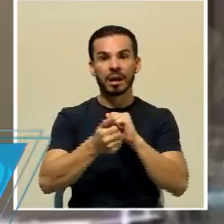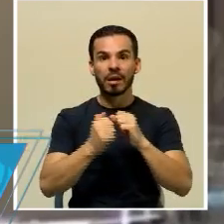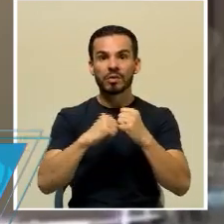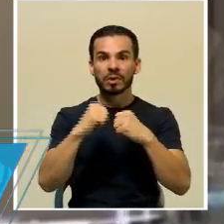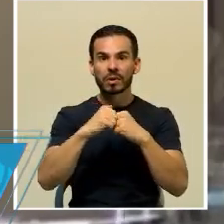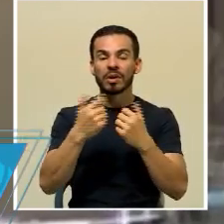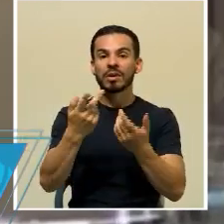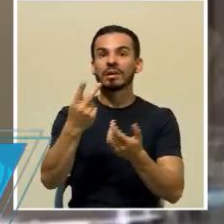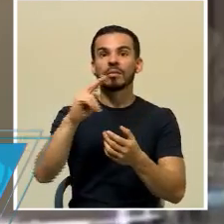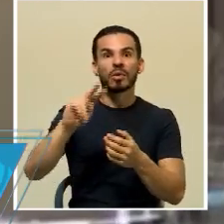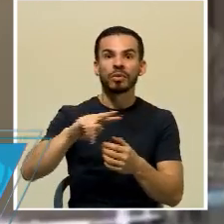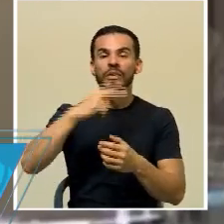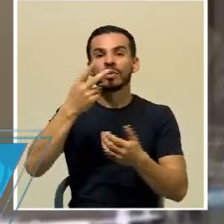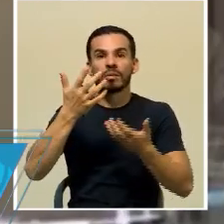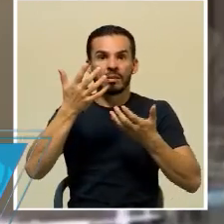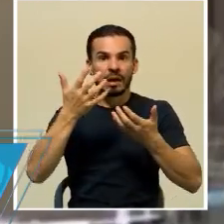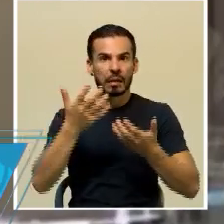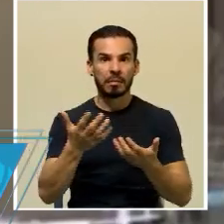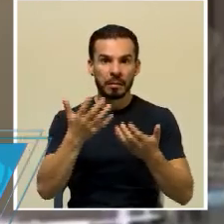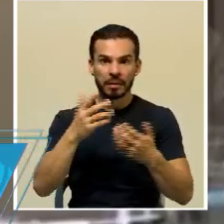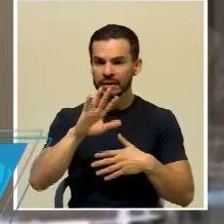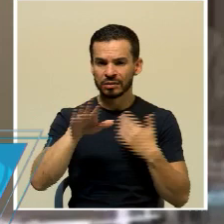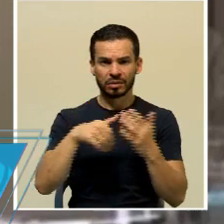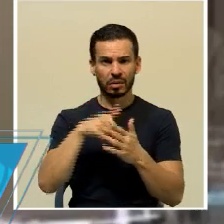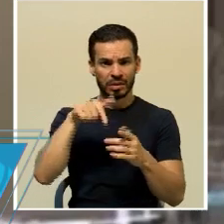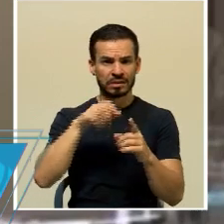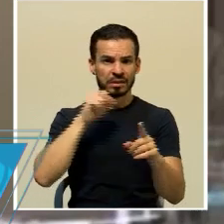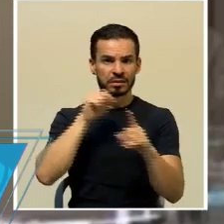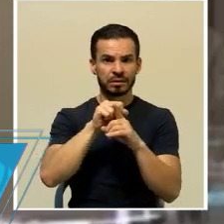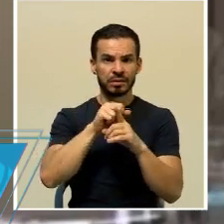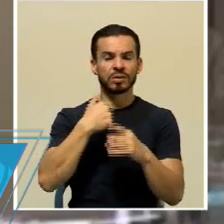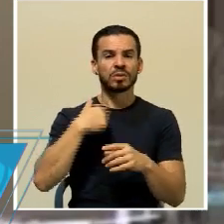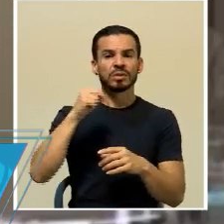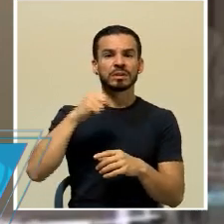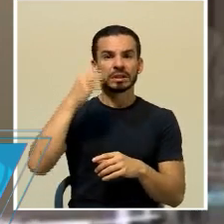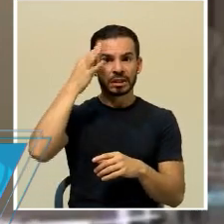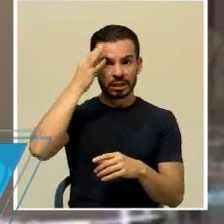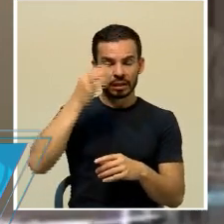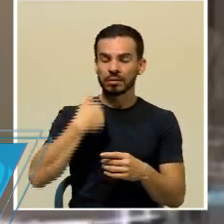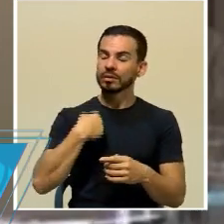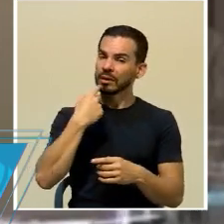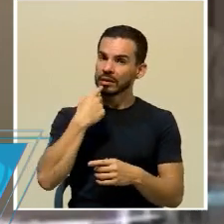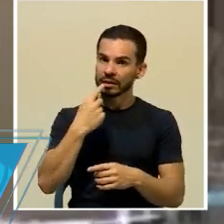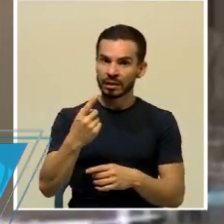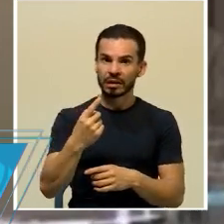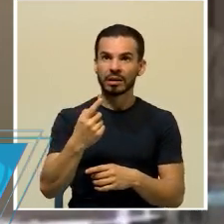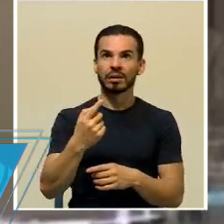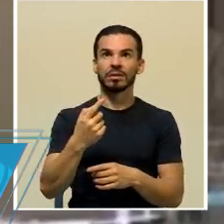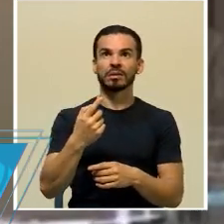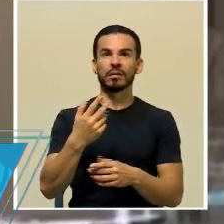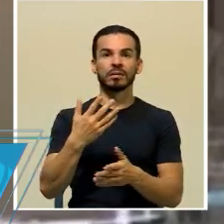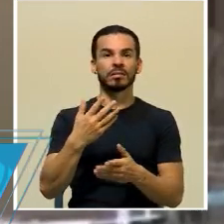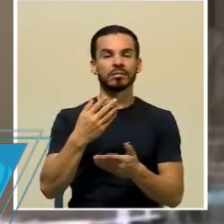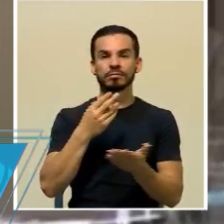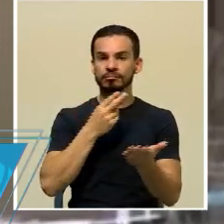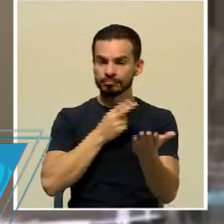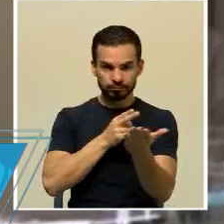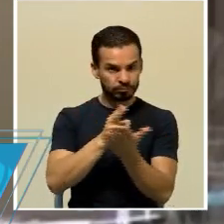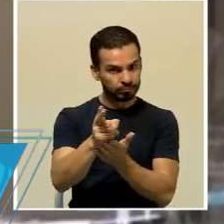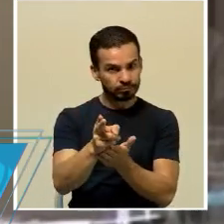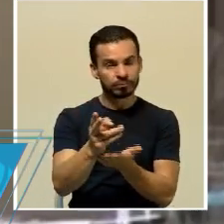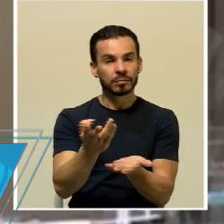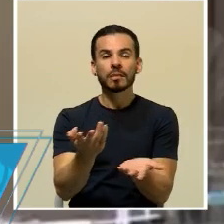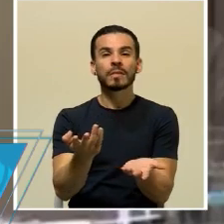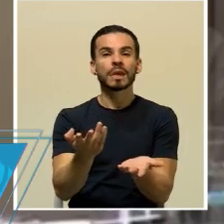un doble peso en todo esto. Entonces yo sí creo, y se los digo muy